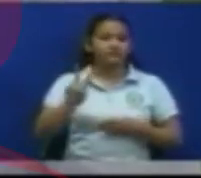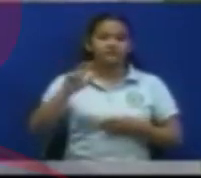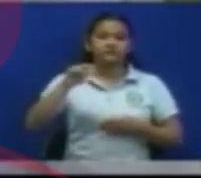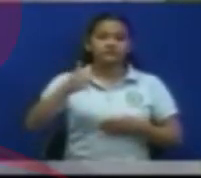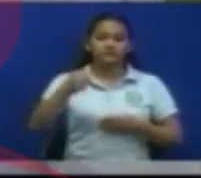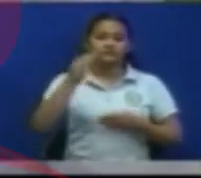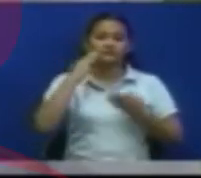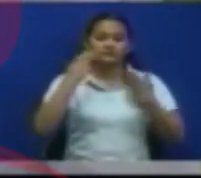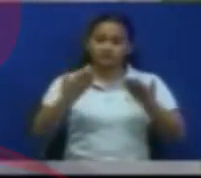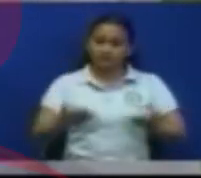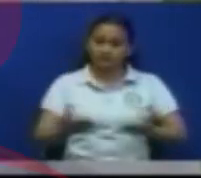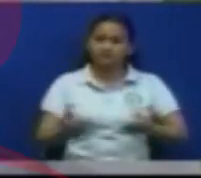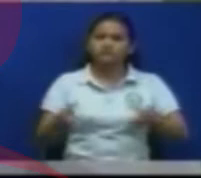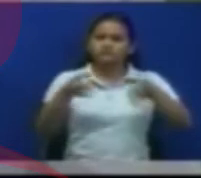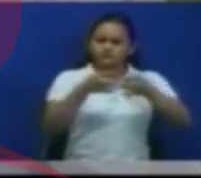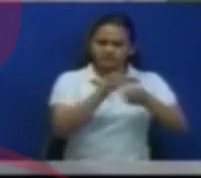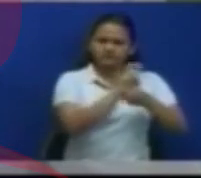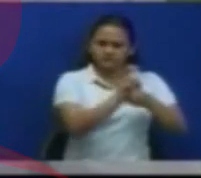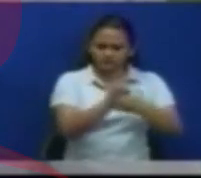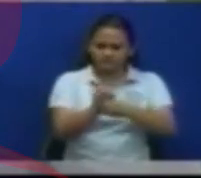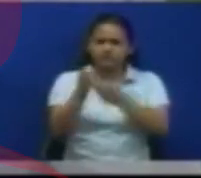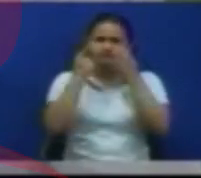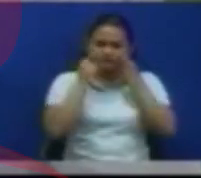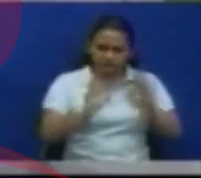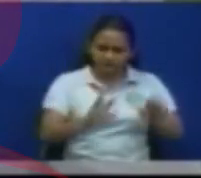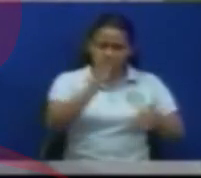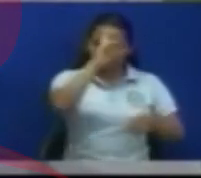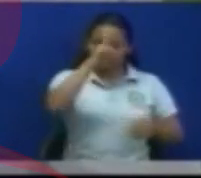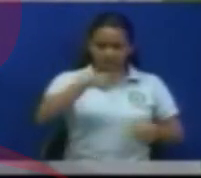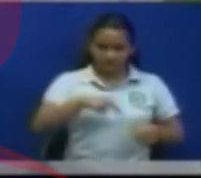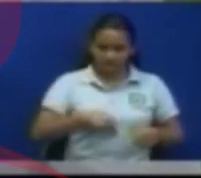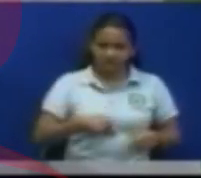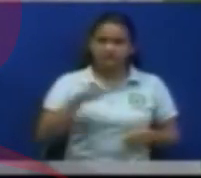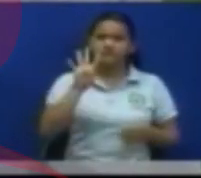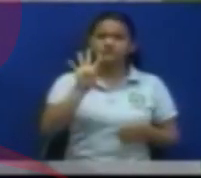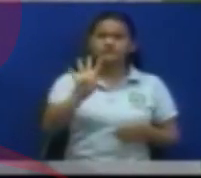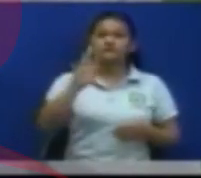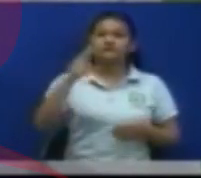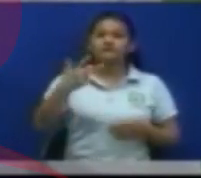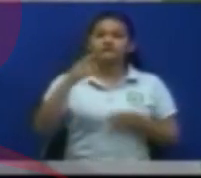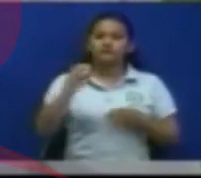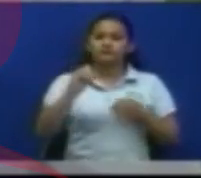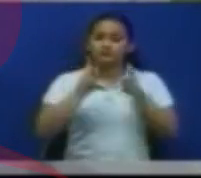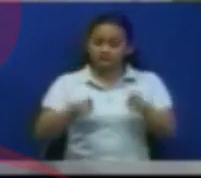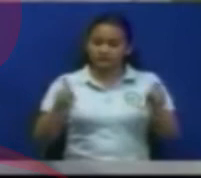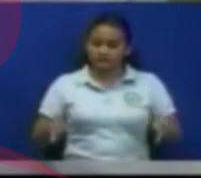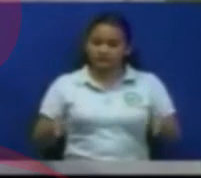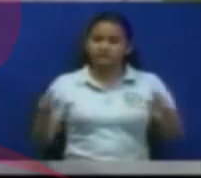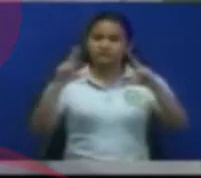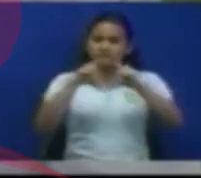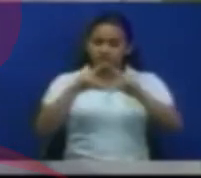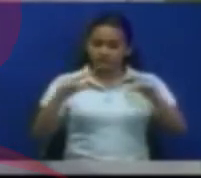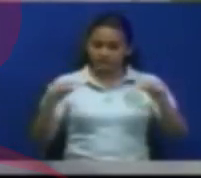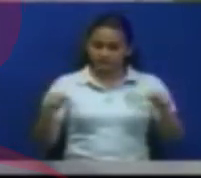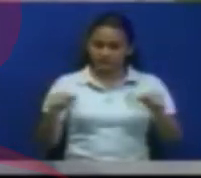dado seguimiento responsable y cuidadoso a 480 nicaragüenses con